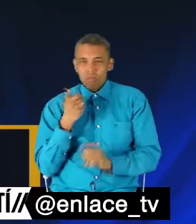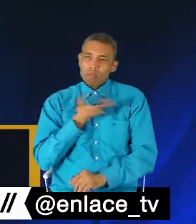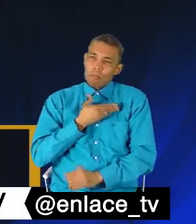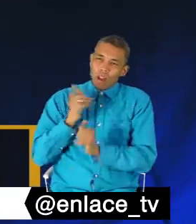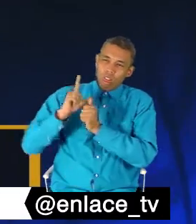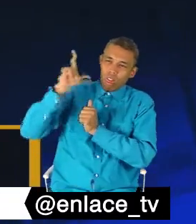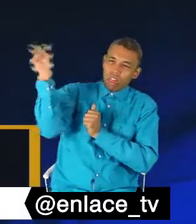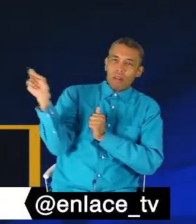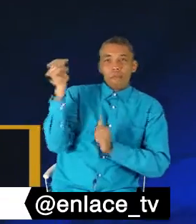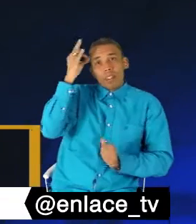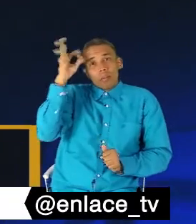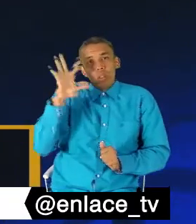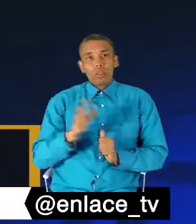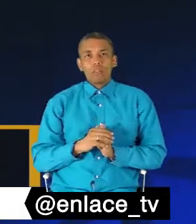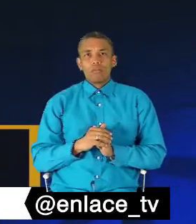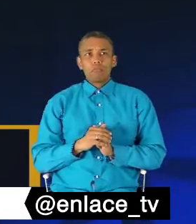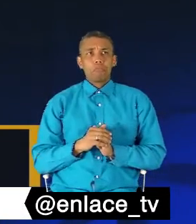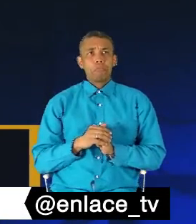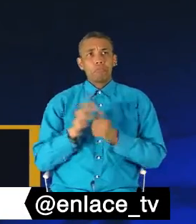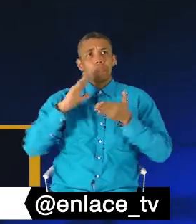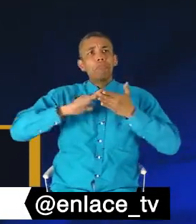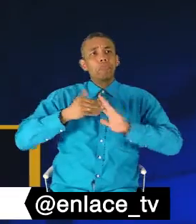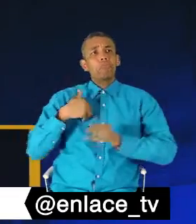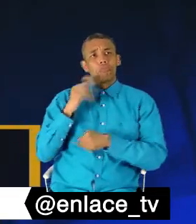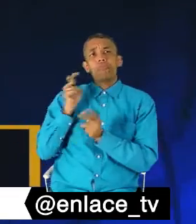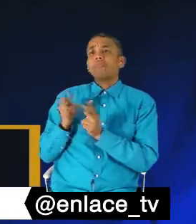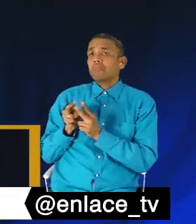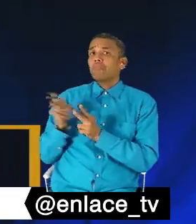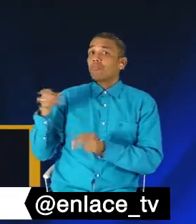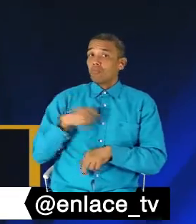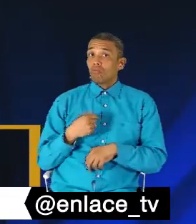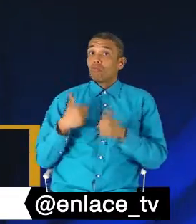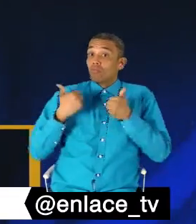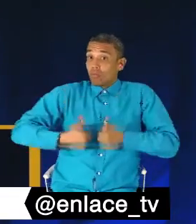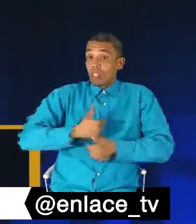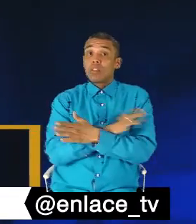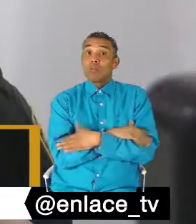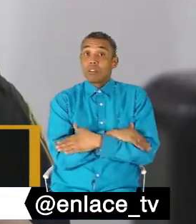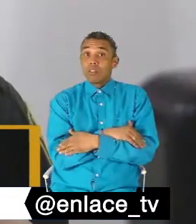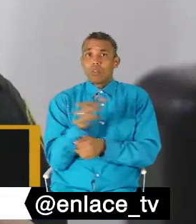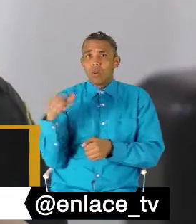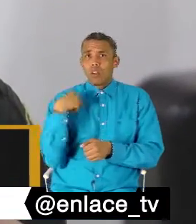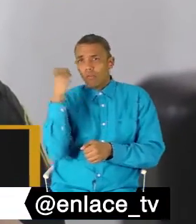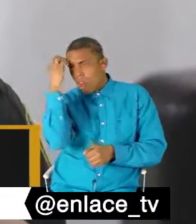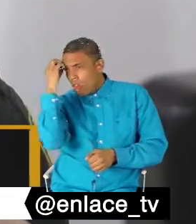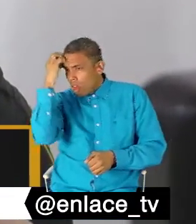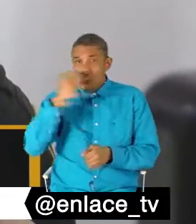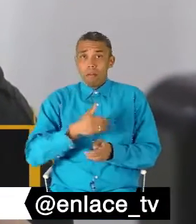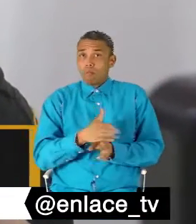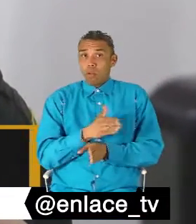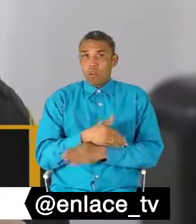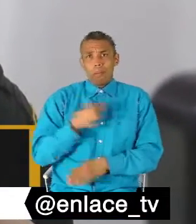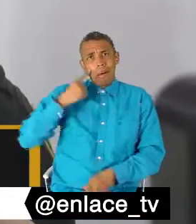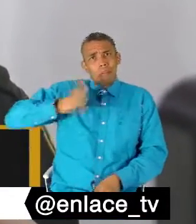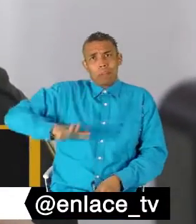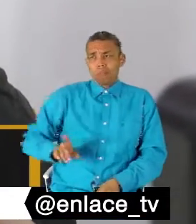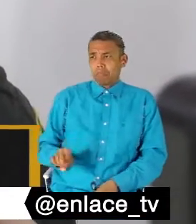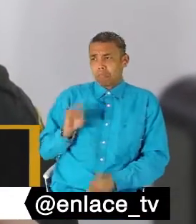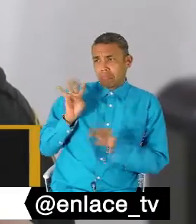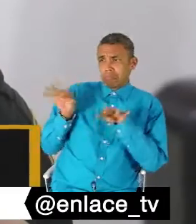a Luis Alejandro como un niño tranquilo, deportista, buen hijo y sin ningún problema aparente. Para atenderlos a través de profesionales,